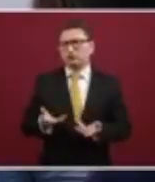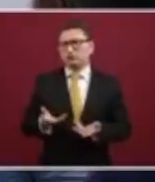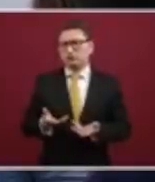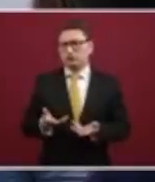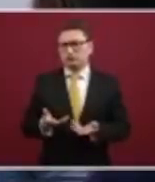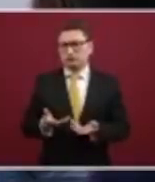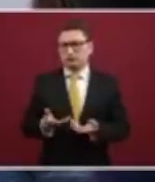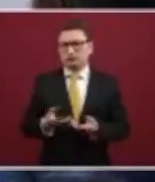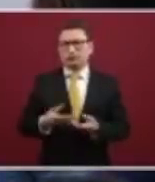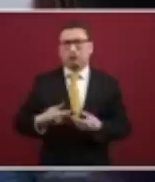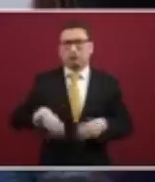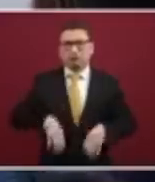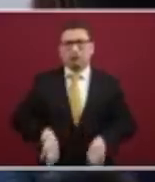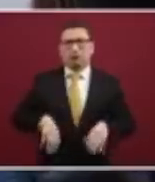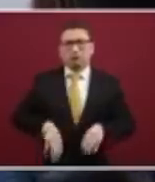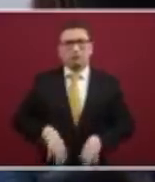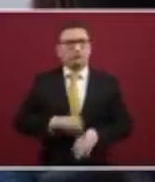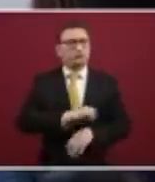y no llegaba.